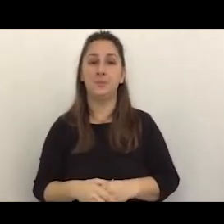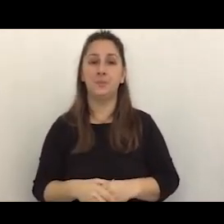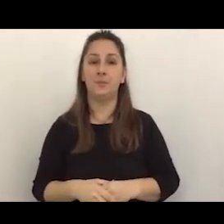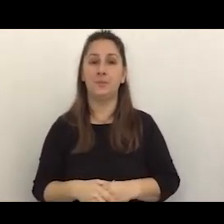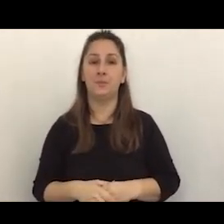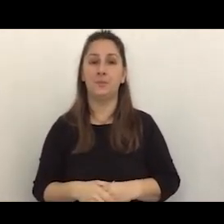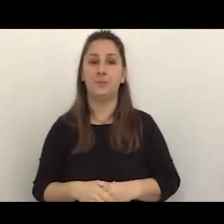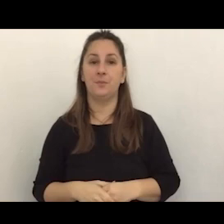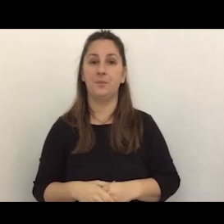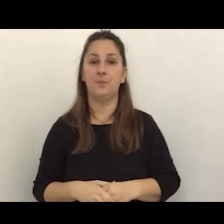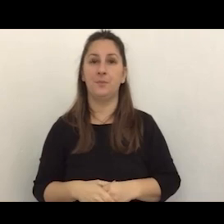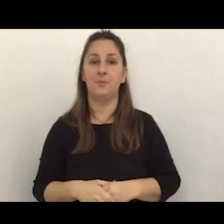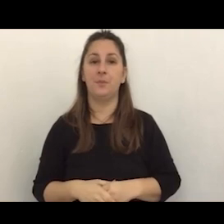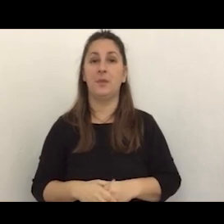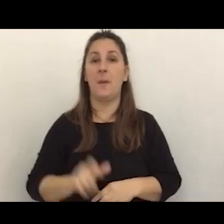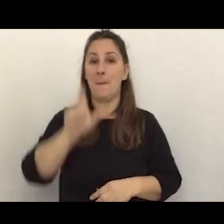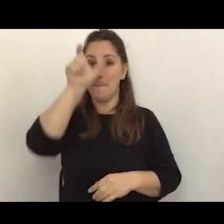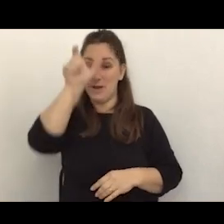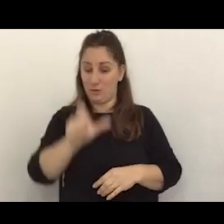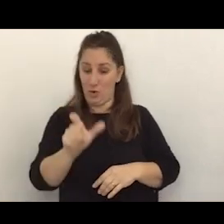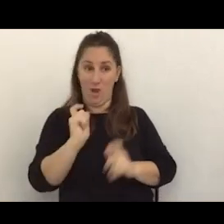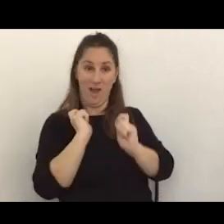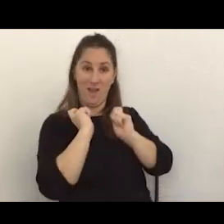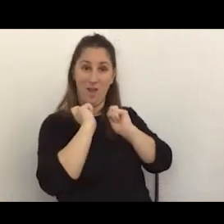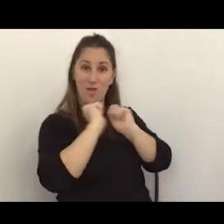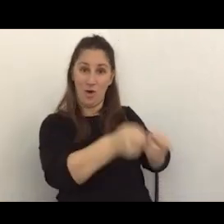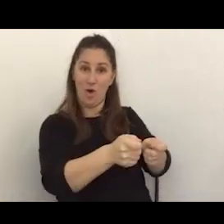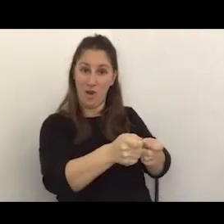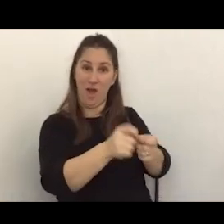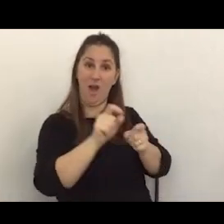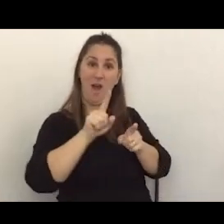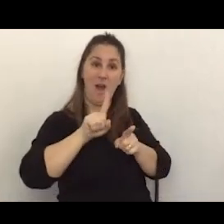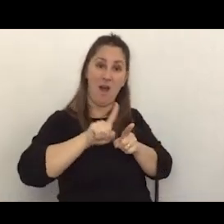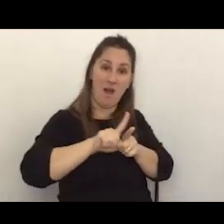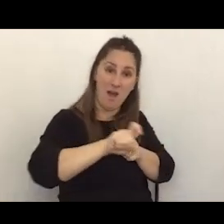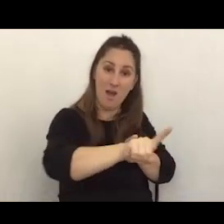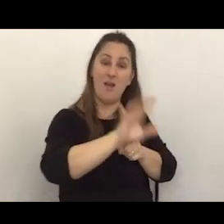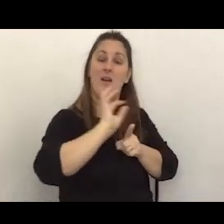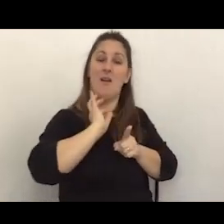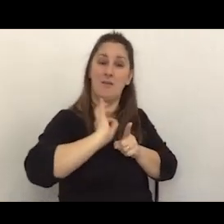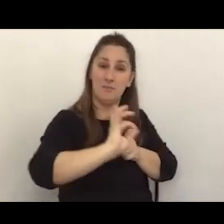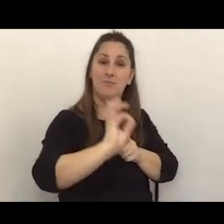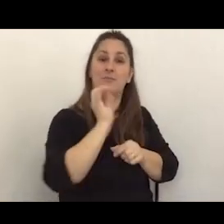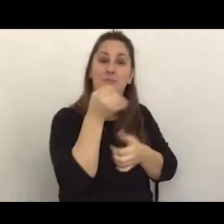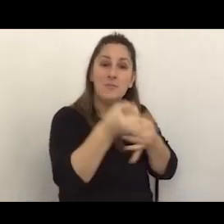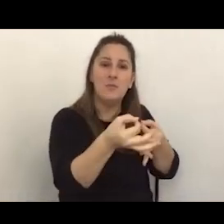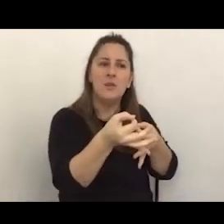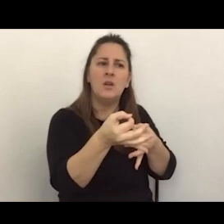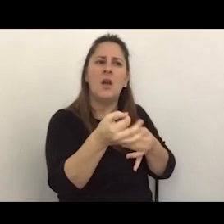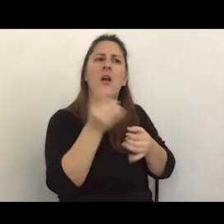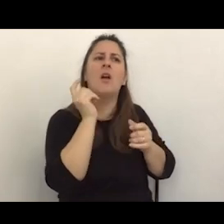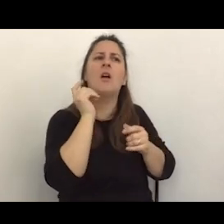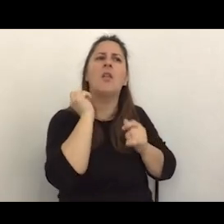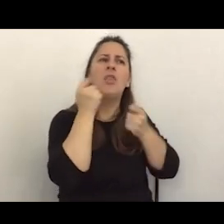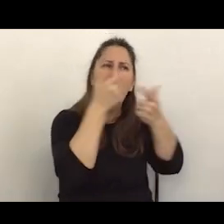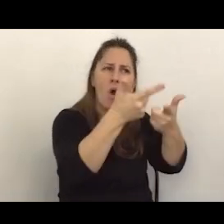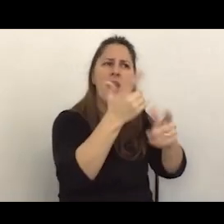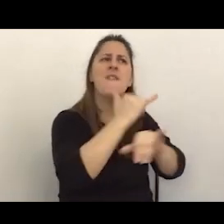es el donante de material genético el que decide si su información se conoce o no se conoce.